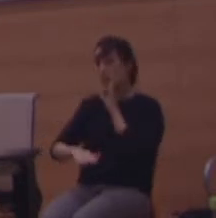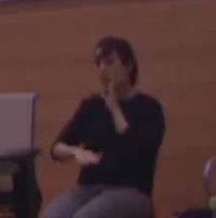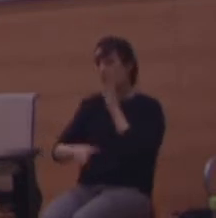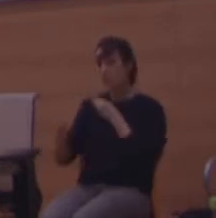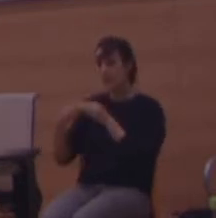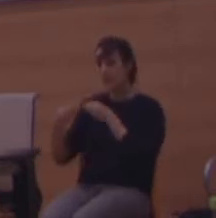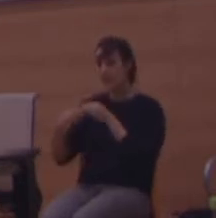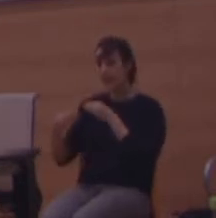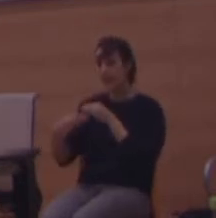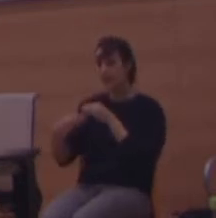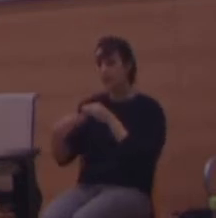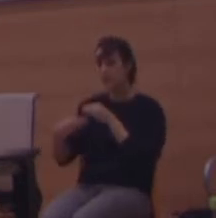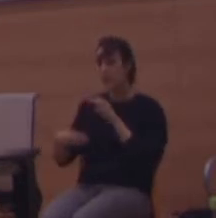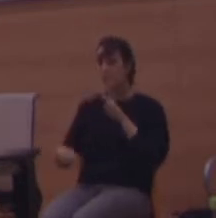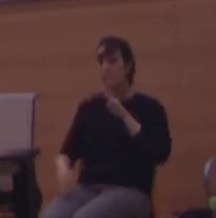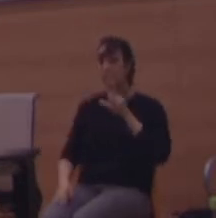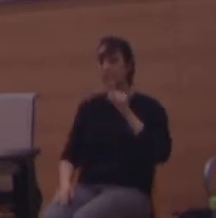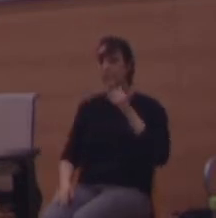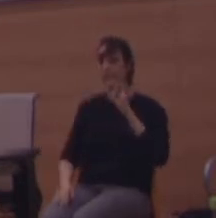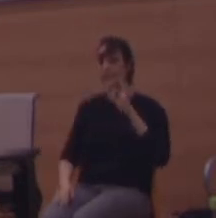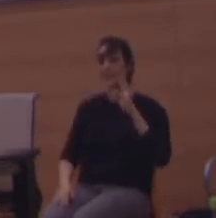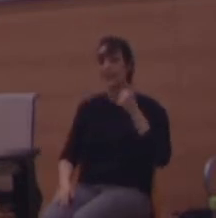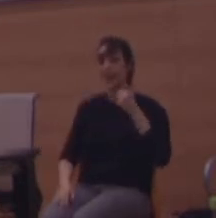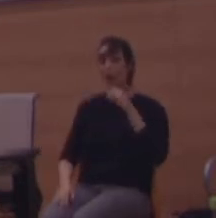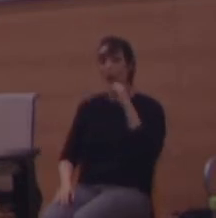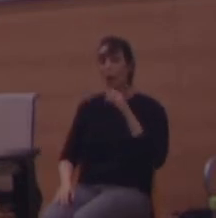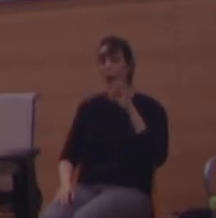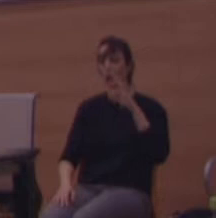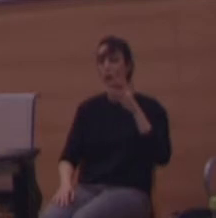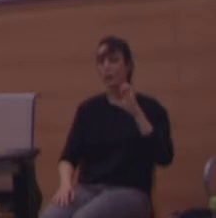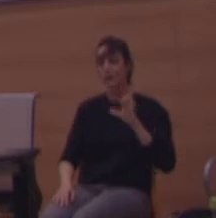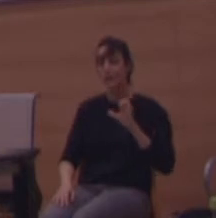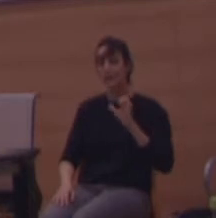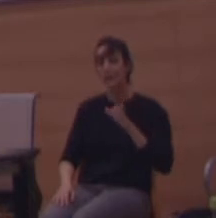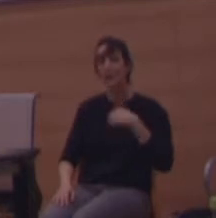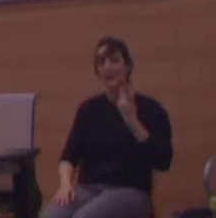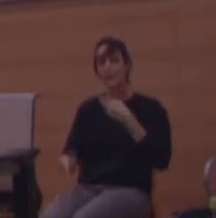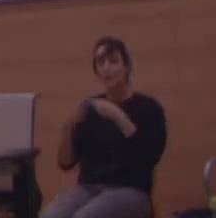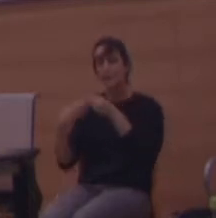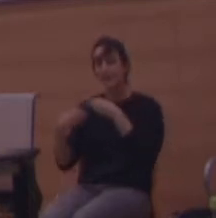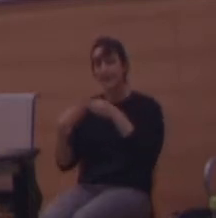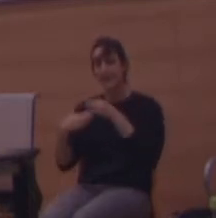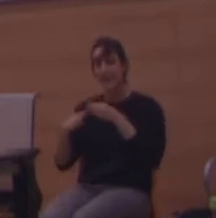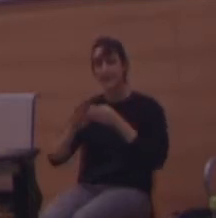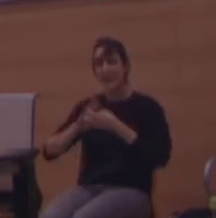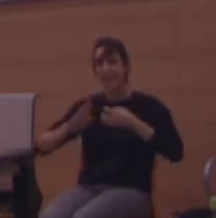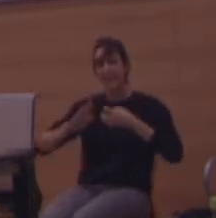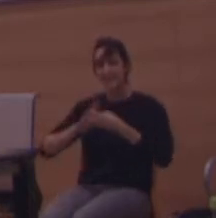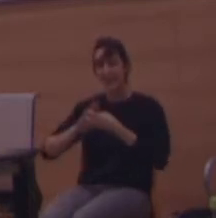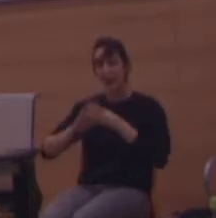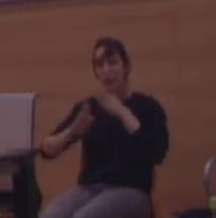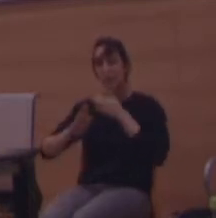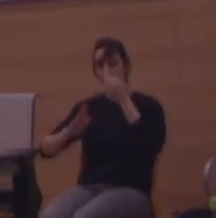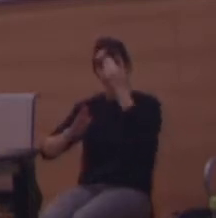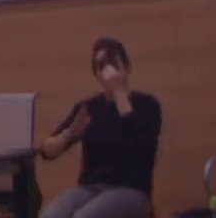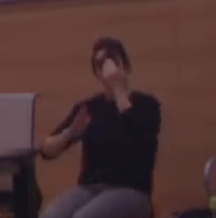material es el plastazote y estos son materiales de descarga. Tienen memorias lentas